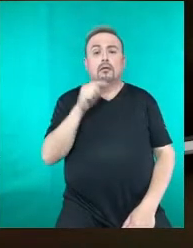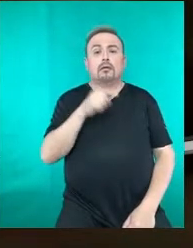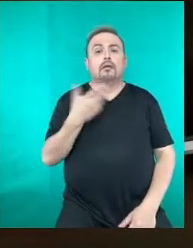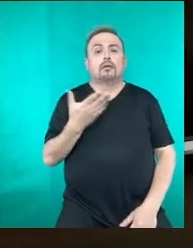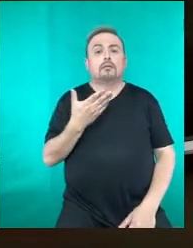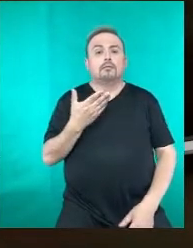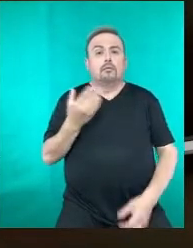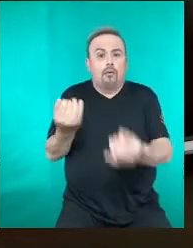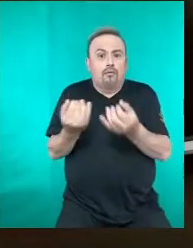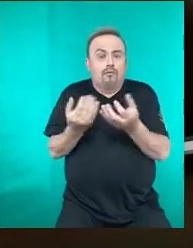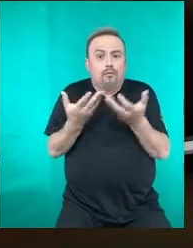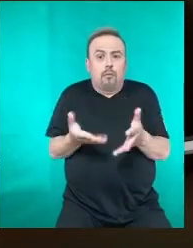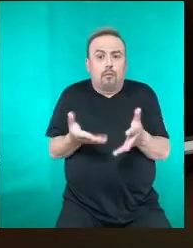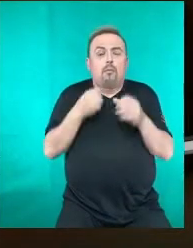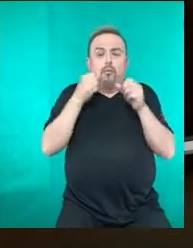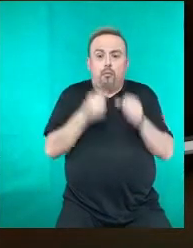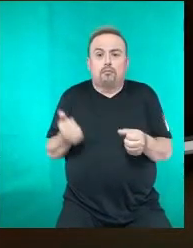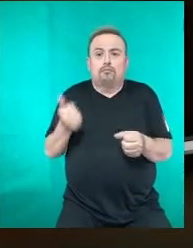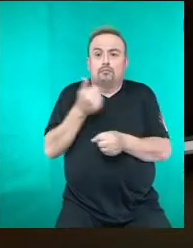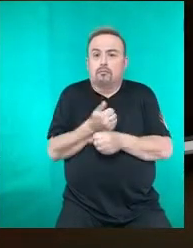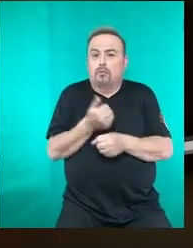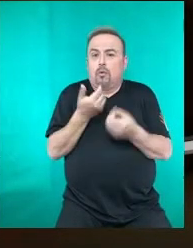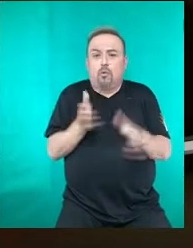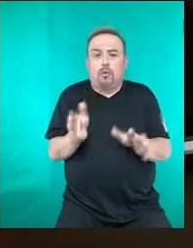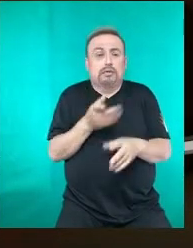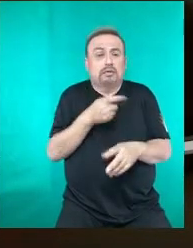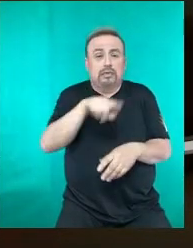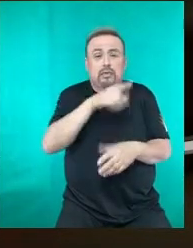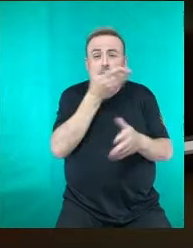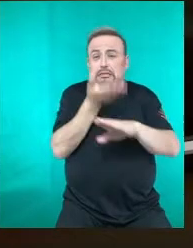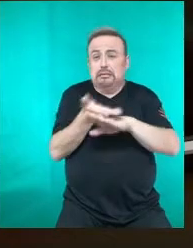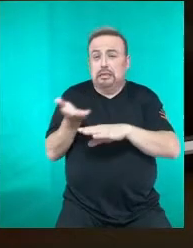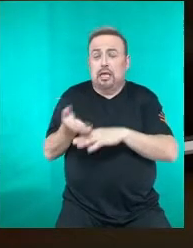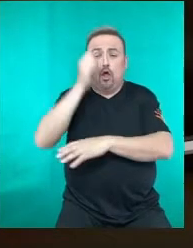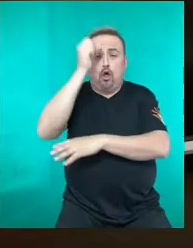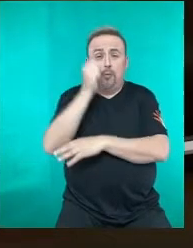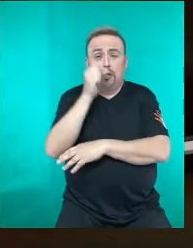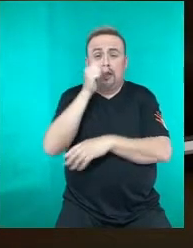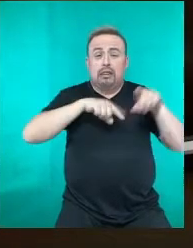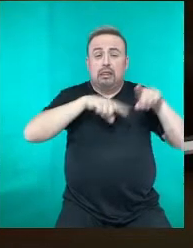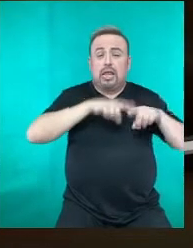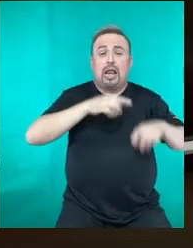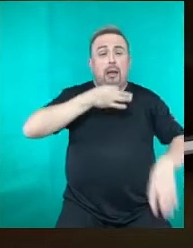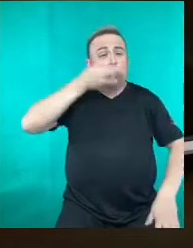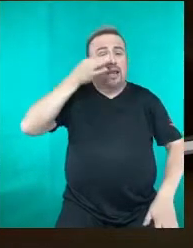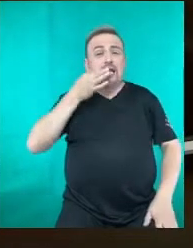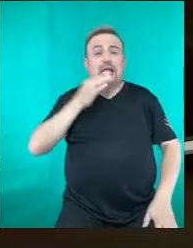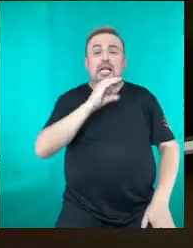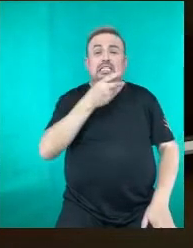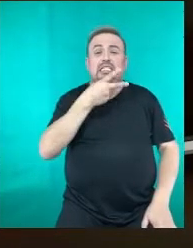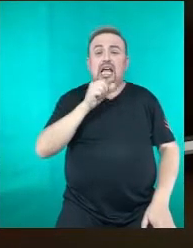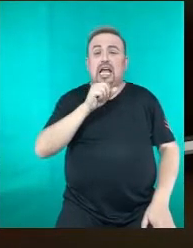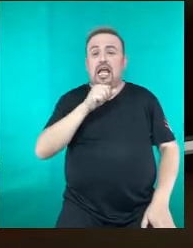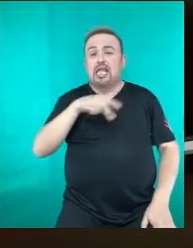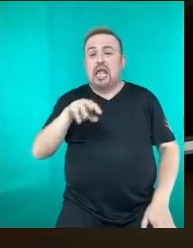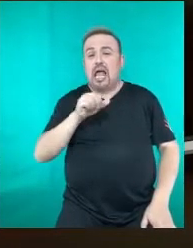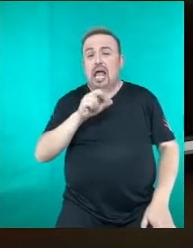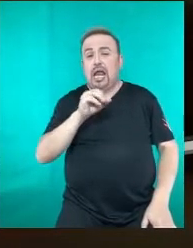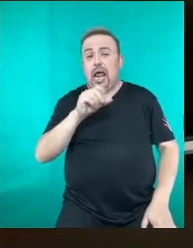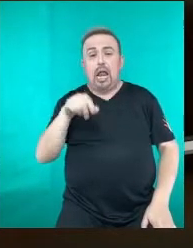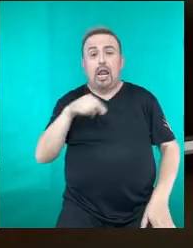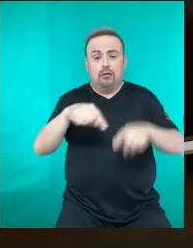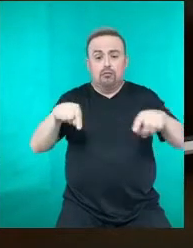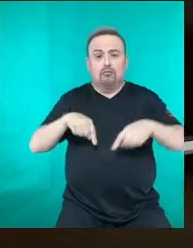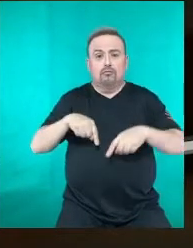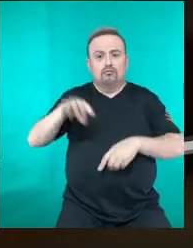Hoy día se puede suplir toda la demanda de Copiapó, Tierra Amarilla, Caldera, Chañaral, pero va a haber un backup importante, que es la planta